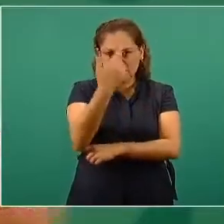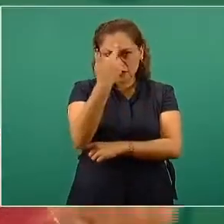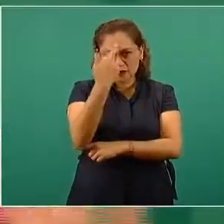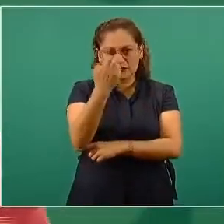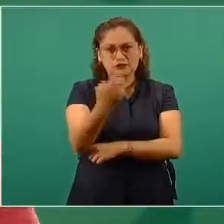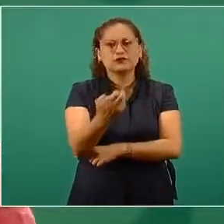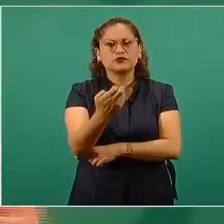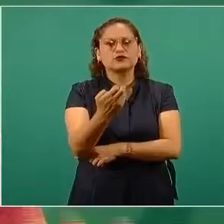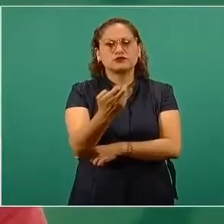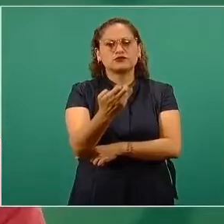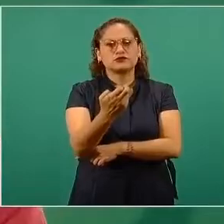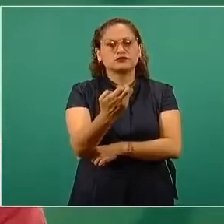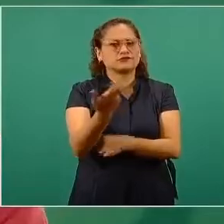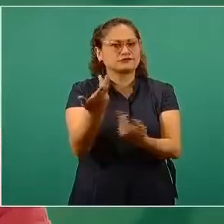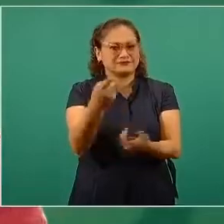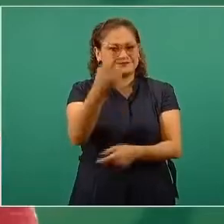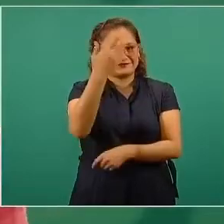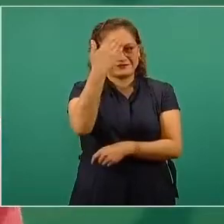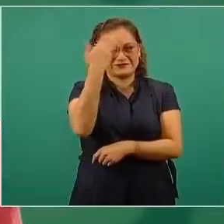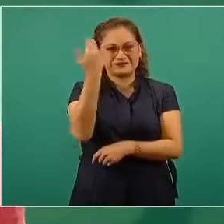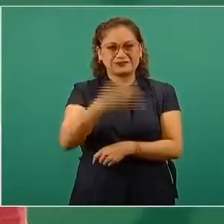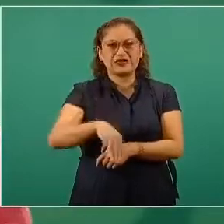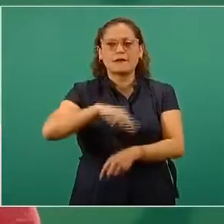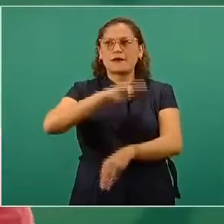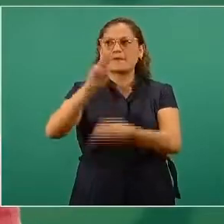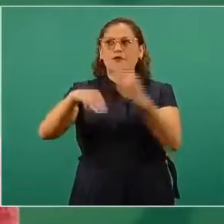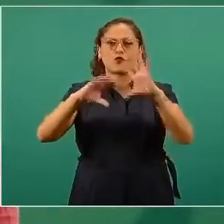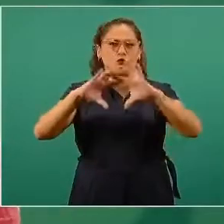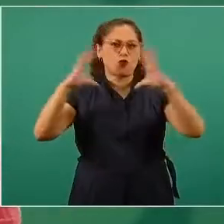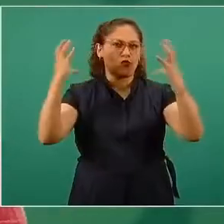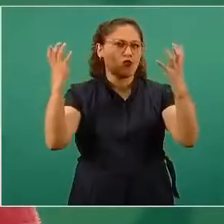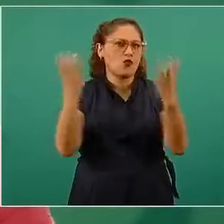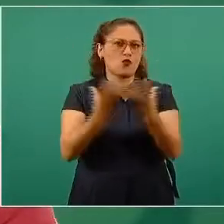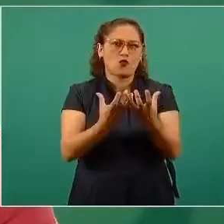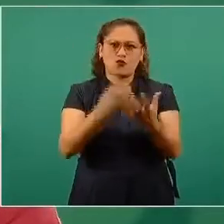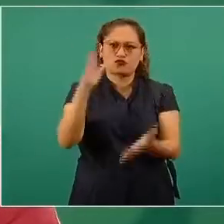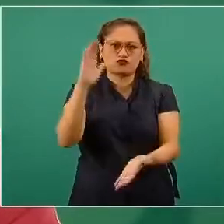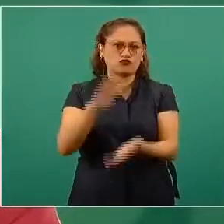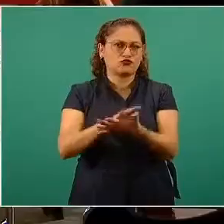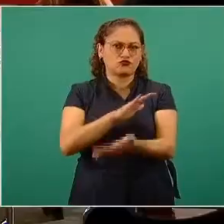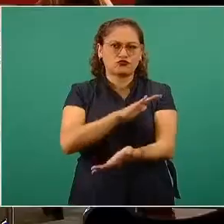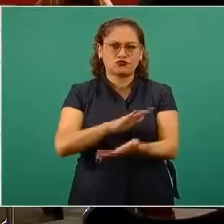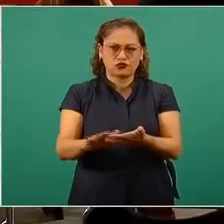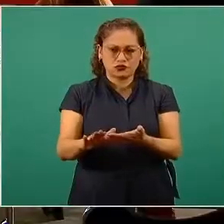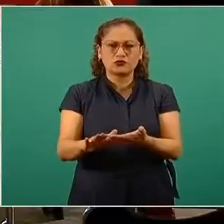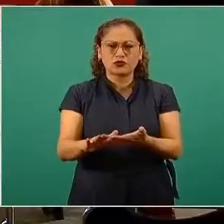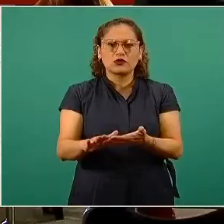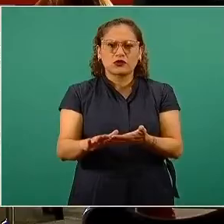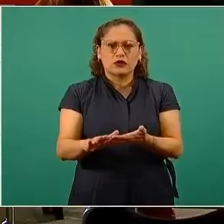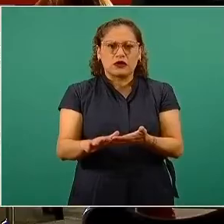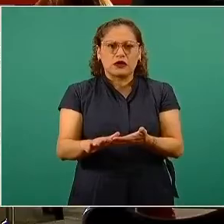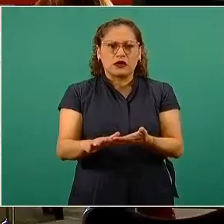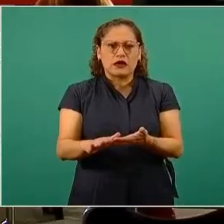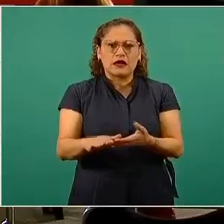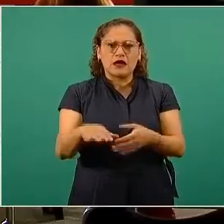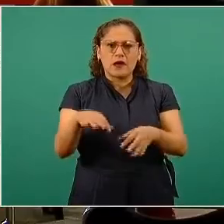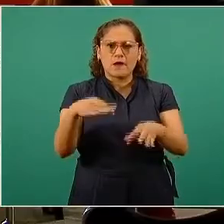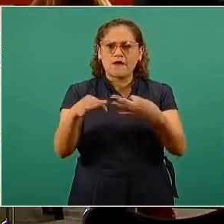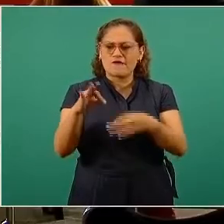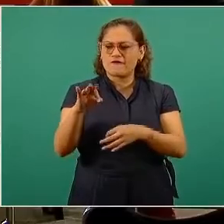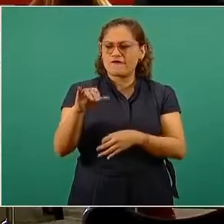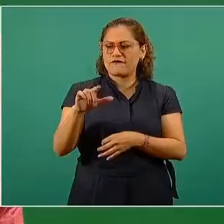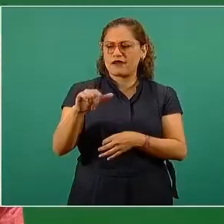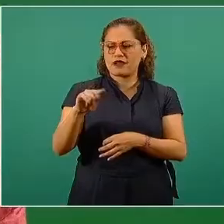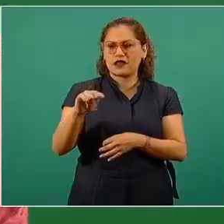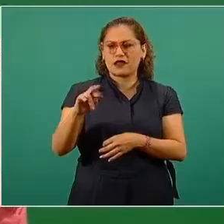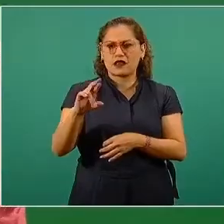la escasez mundial de unos filtros, de un componente muy específico del proceso de fabricación.